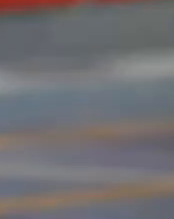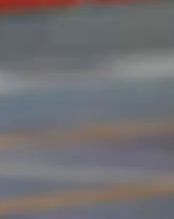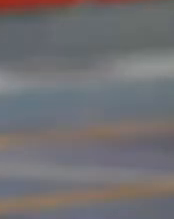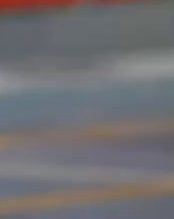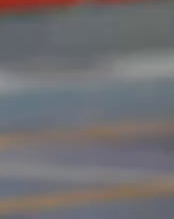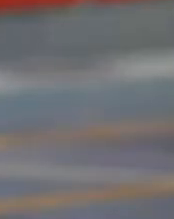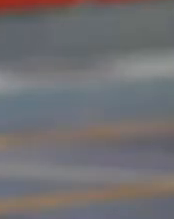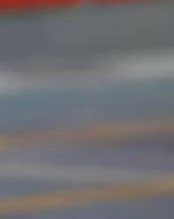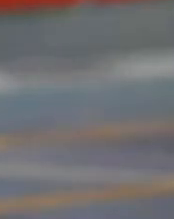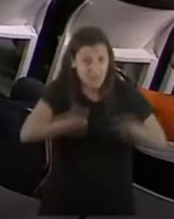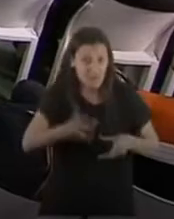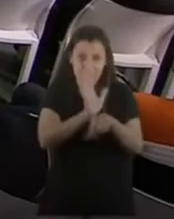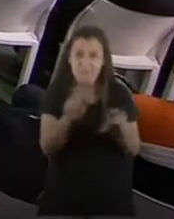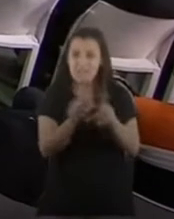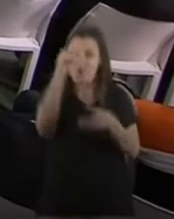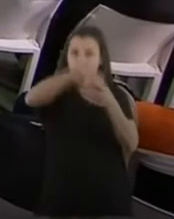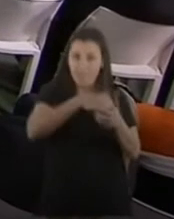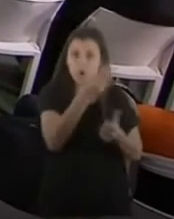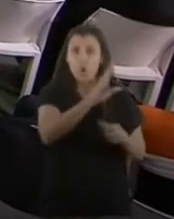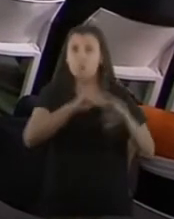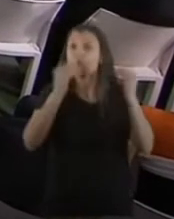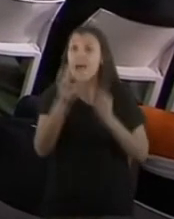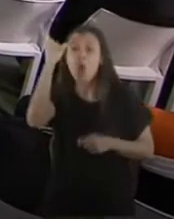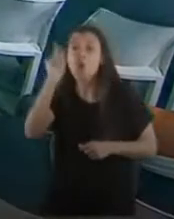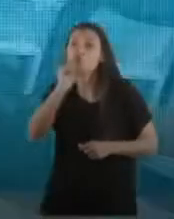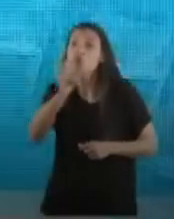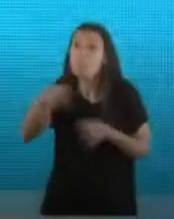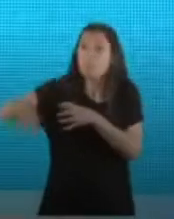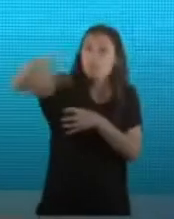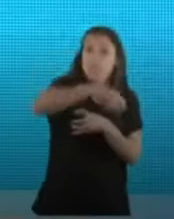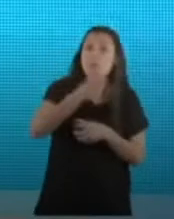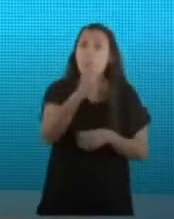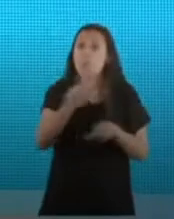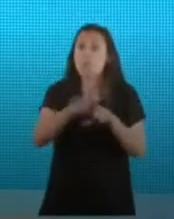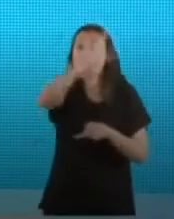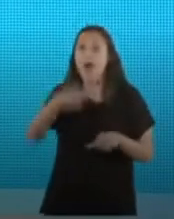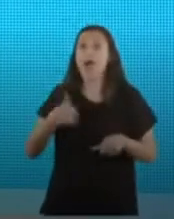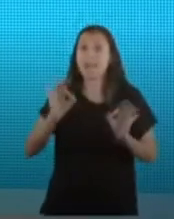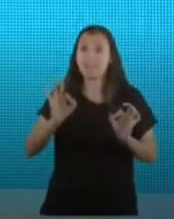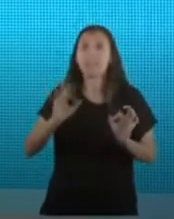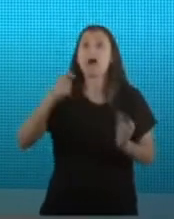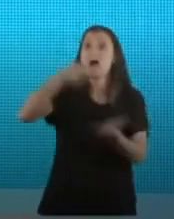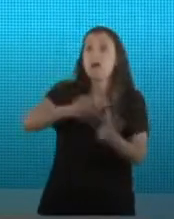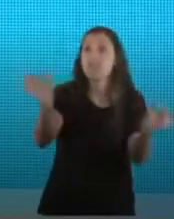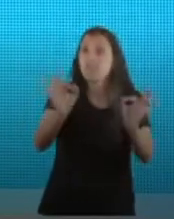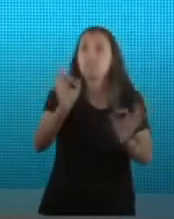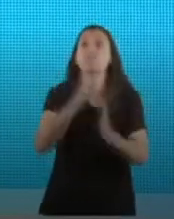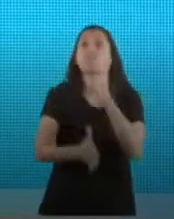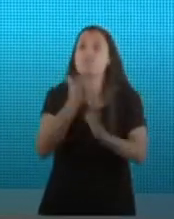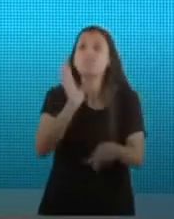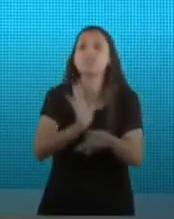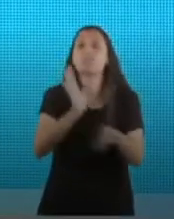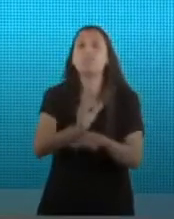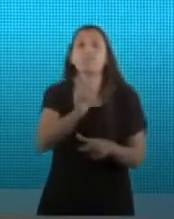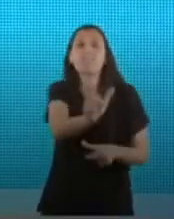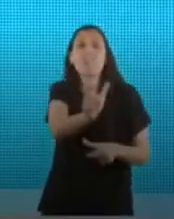adelante. 8.000 clubes de toda la Argentina que no van a pagar la tarifa